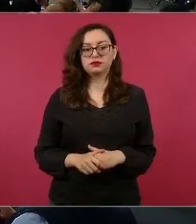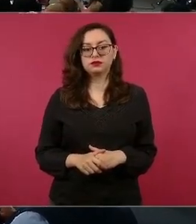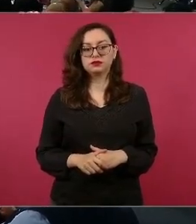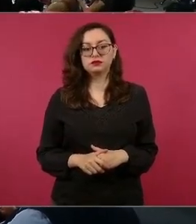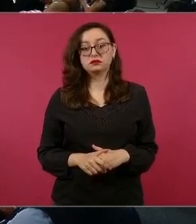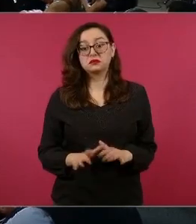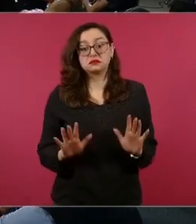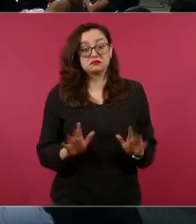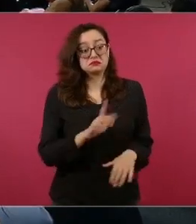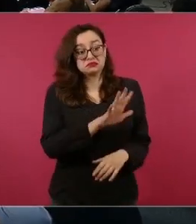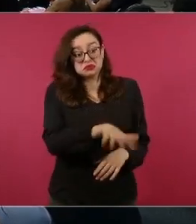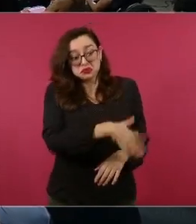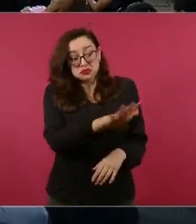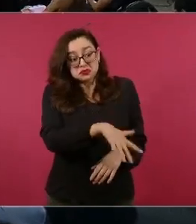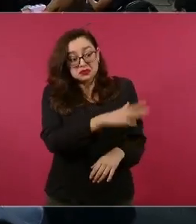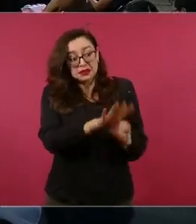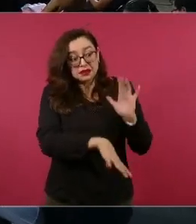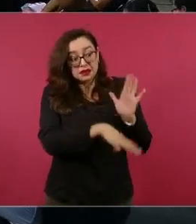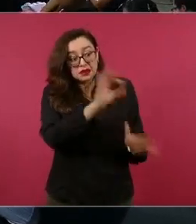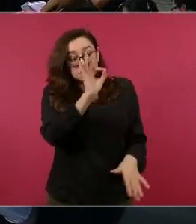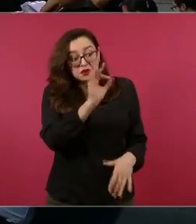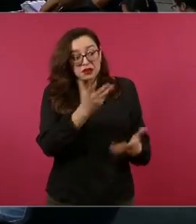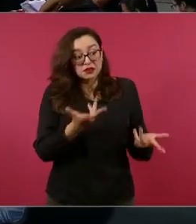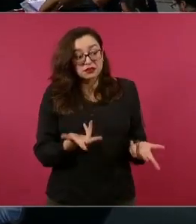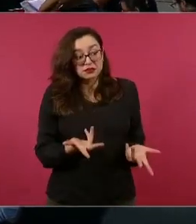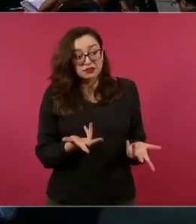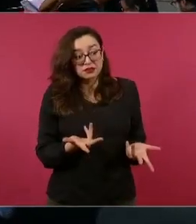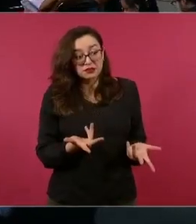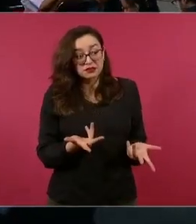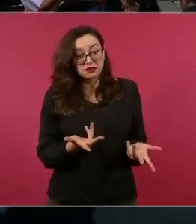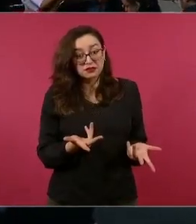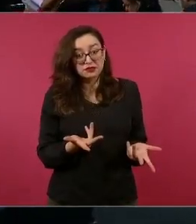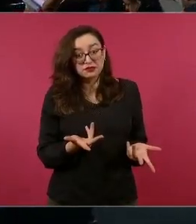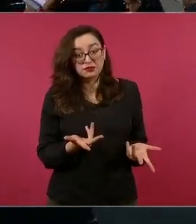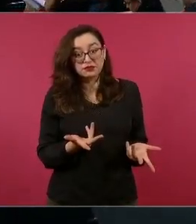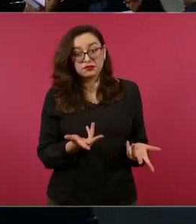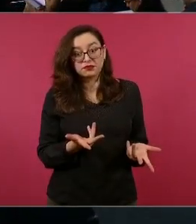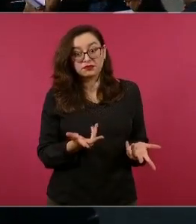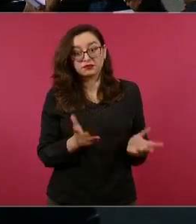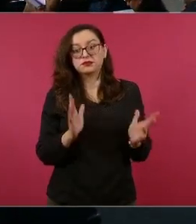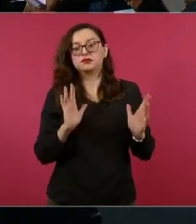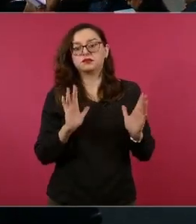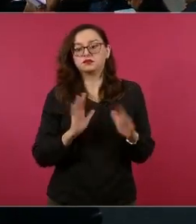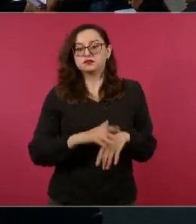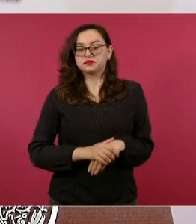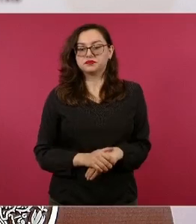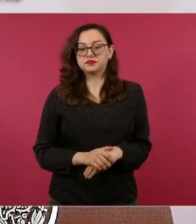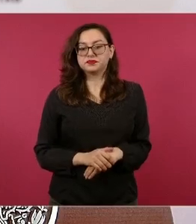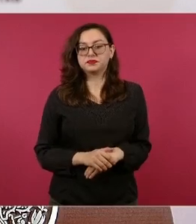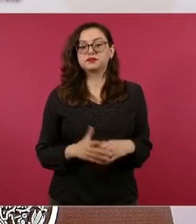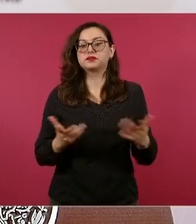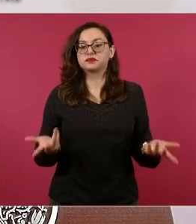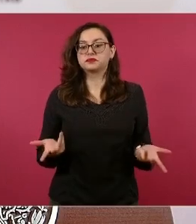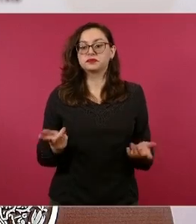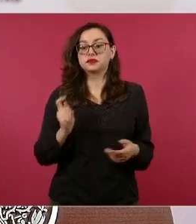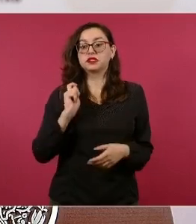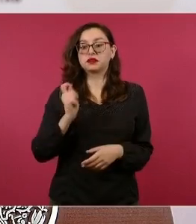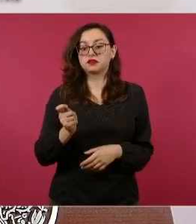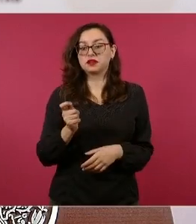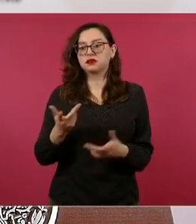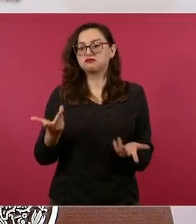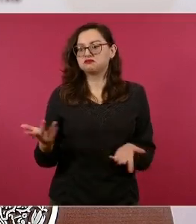A ver si en ningún caso reprobamos en la ciudad, pero